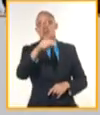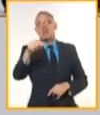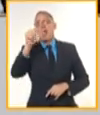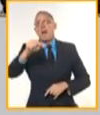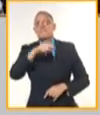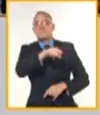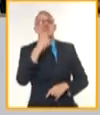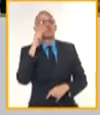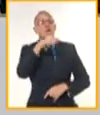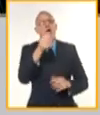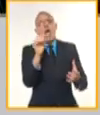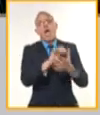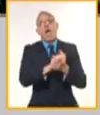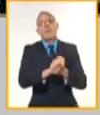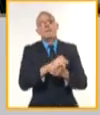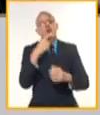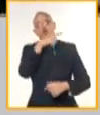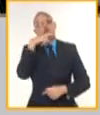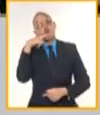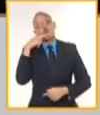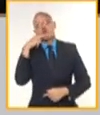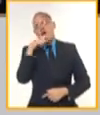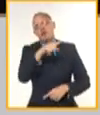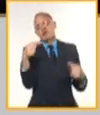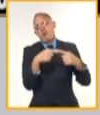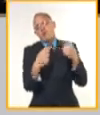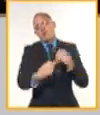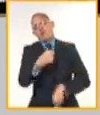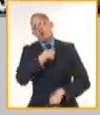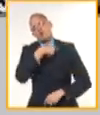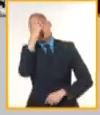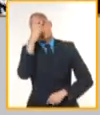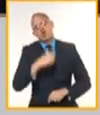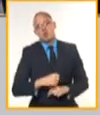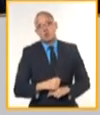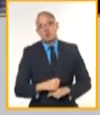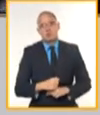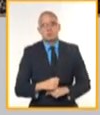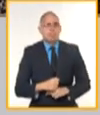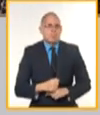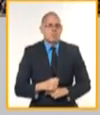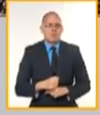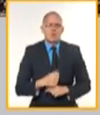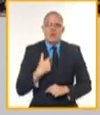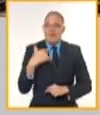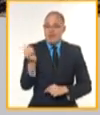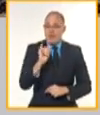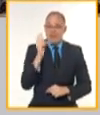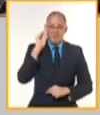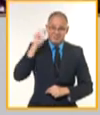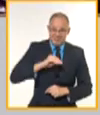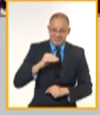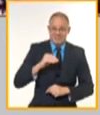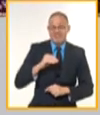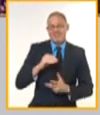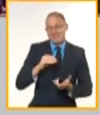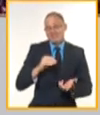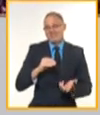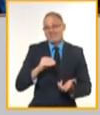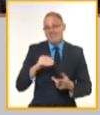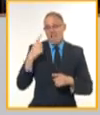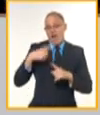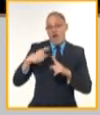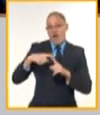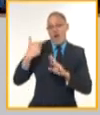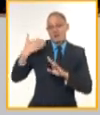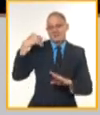de él. Y sencillamente ha votado ahora con Rusia, porque esa propia resolución que votó Estados Unidos y a Israel, por supuesto, que siempre va a